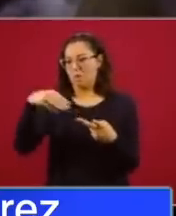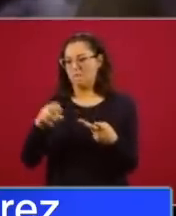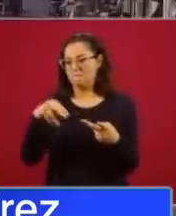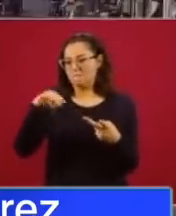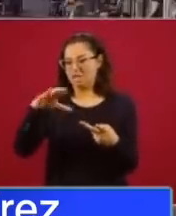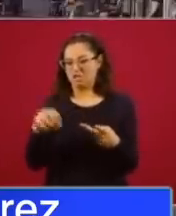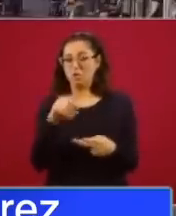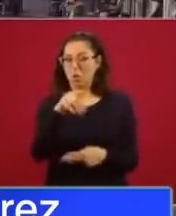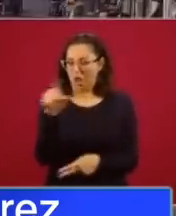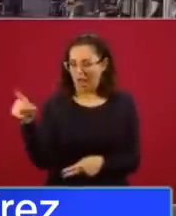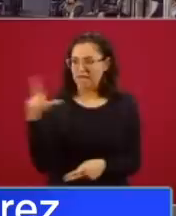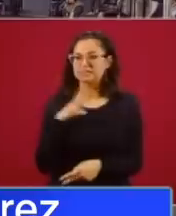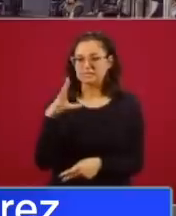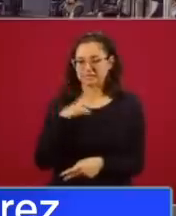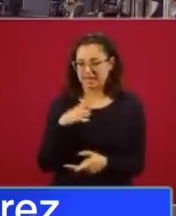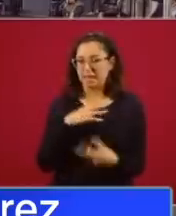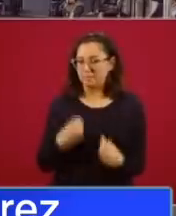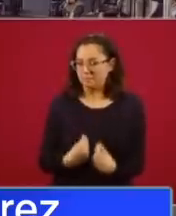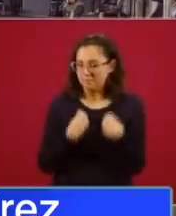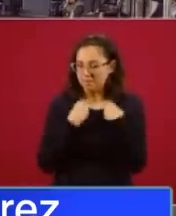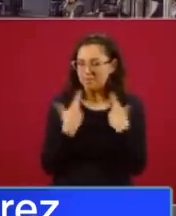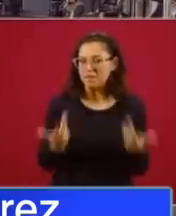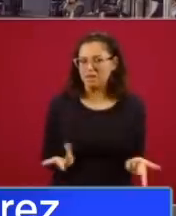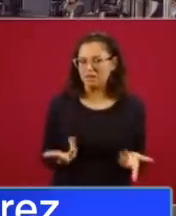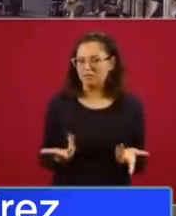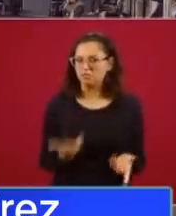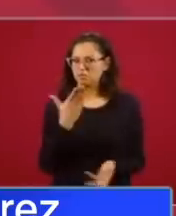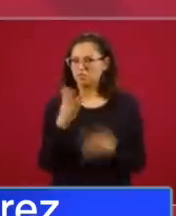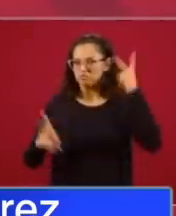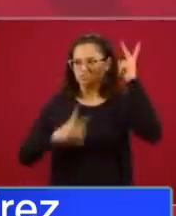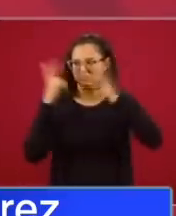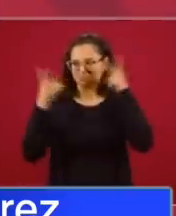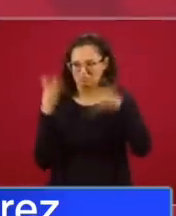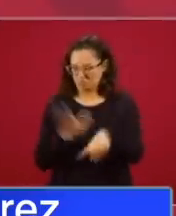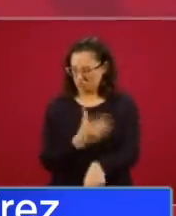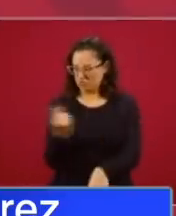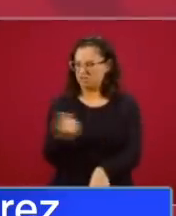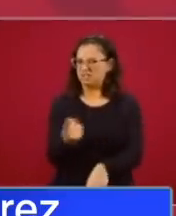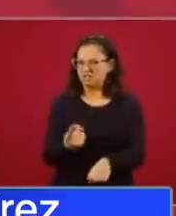Voy a estos estados porque